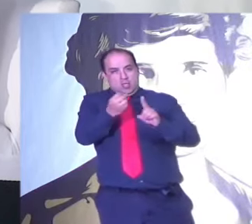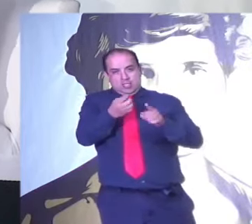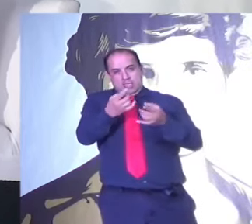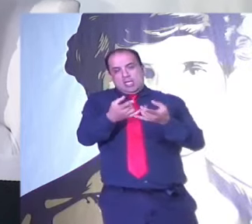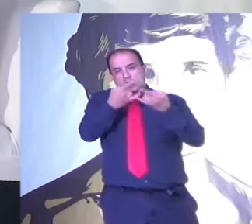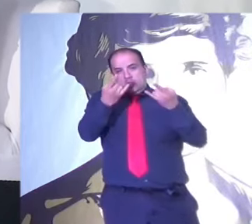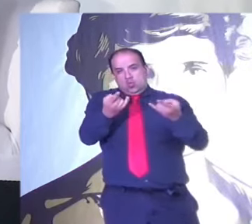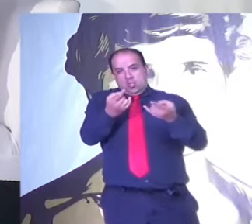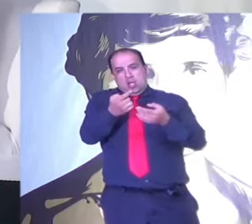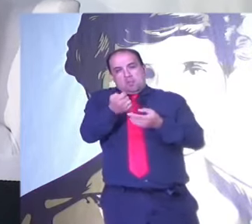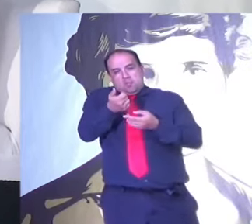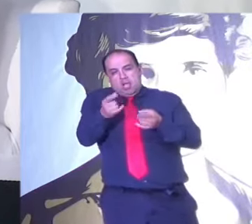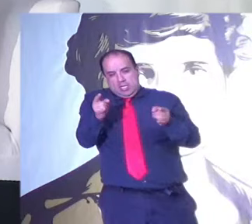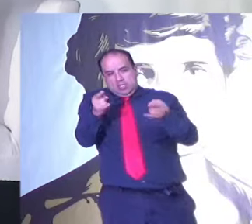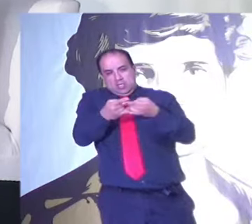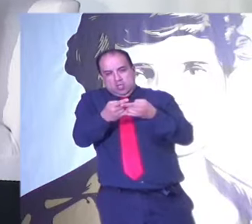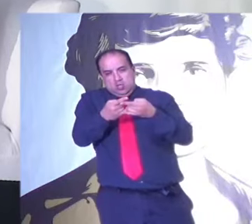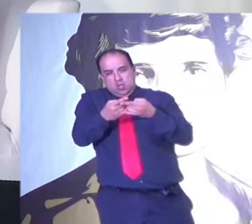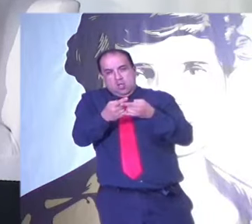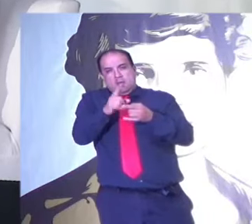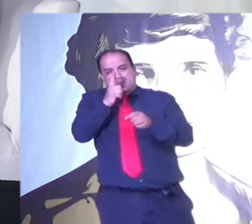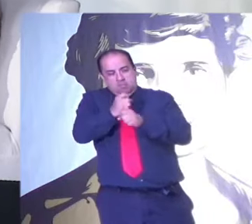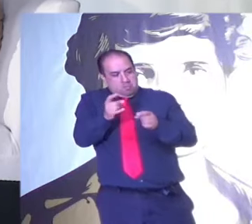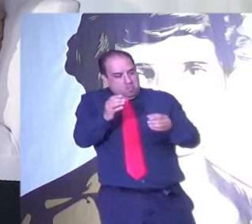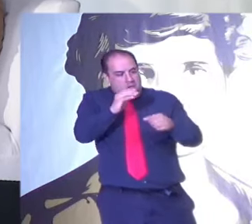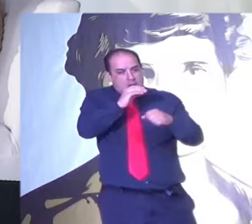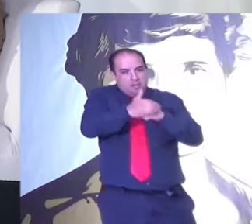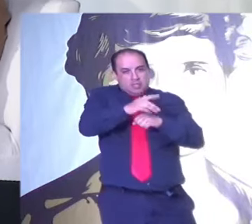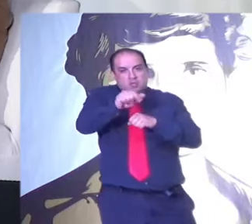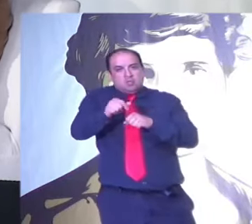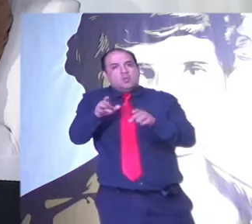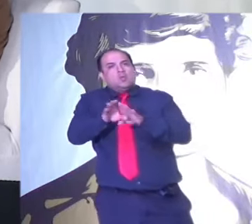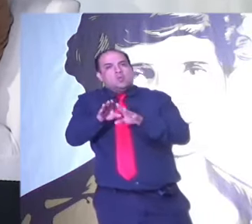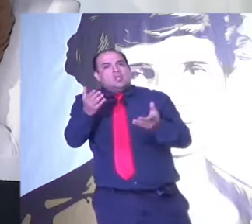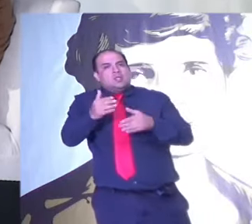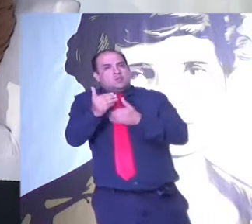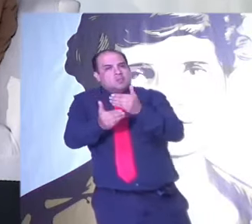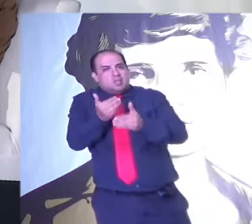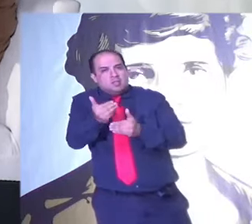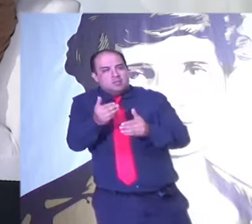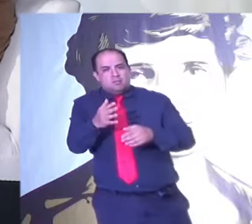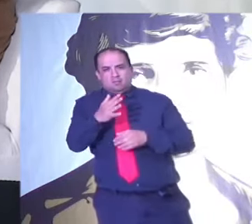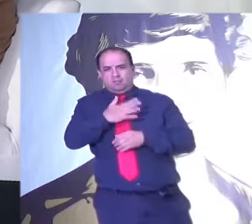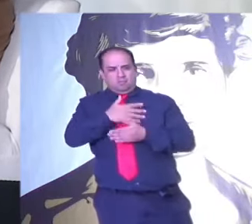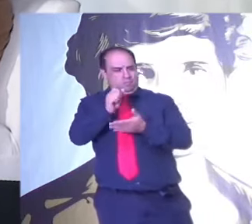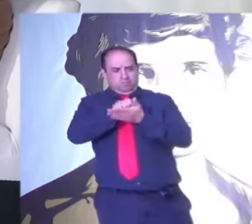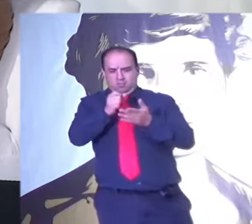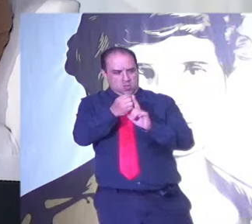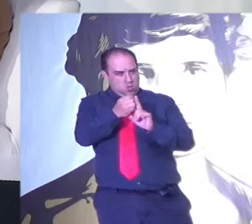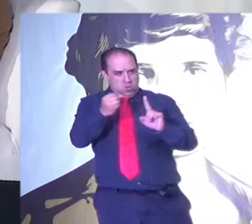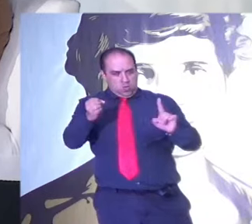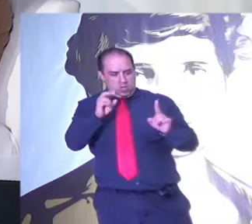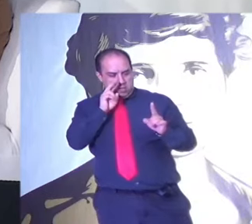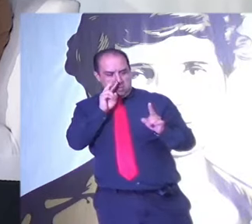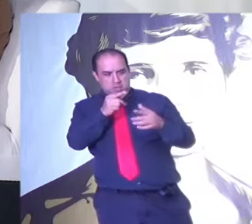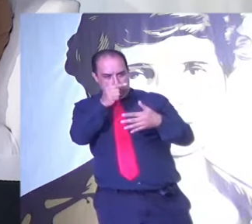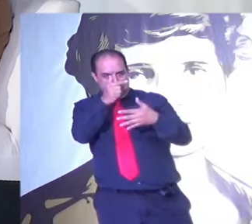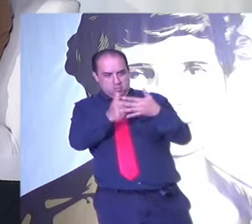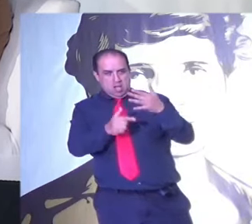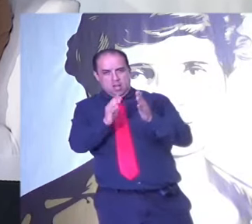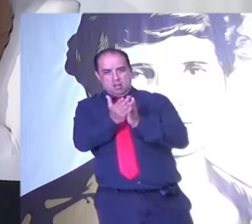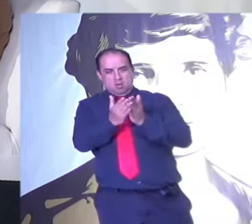O sea, los cerraste y luego los… ¿Cómo se dio la secuencia? No, los cuentos no los escribí en la secuencia que se encuentran en el